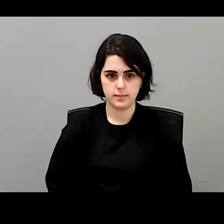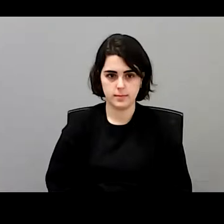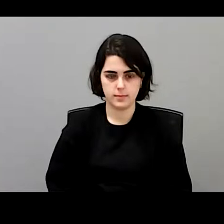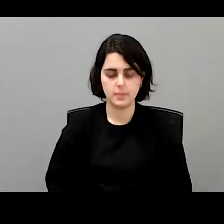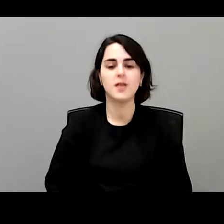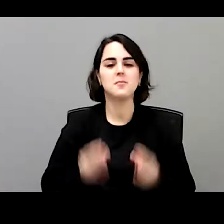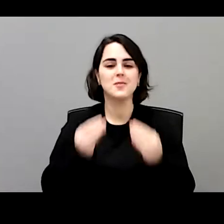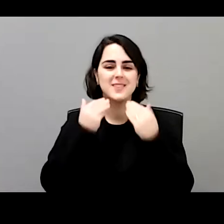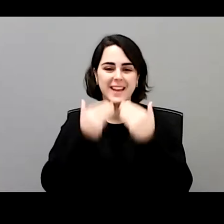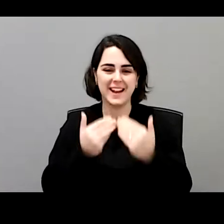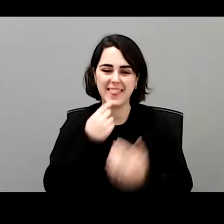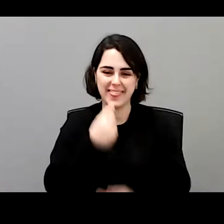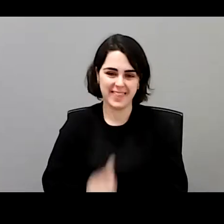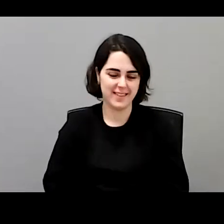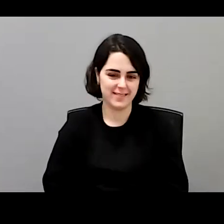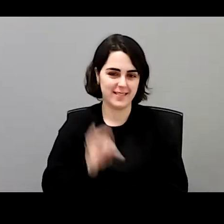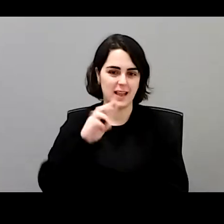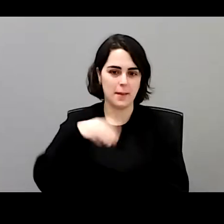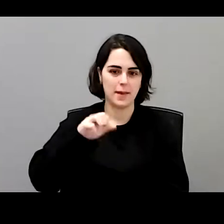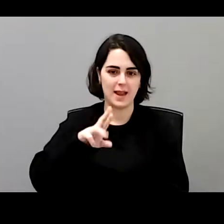Muchas gracias, dice Tamara.